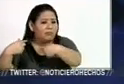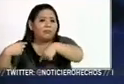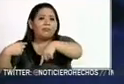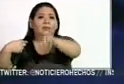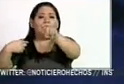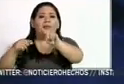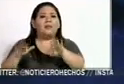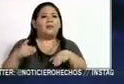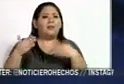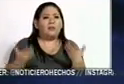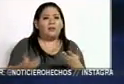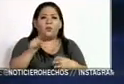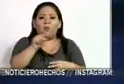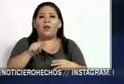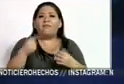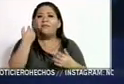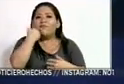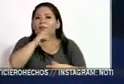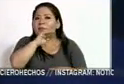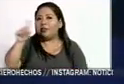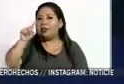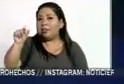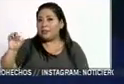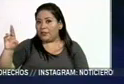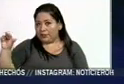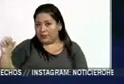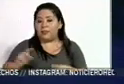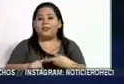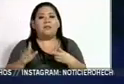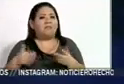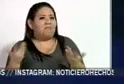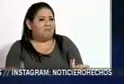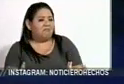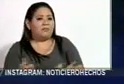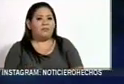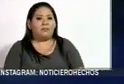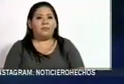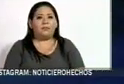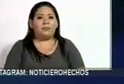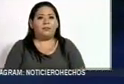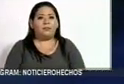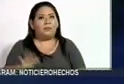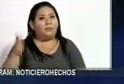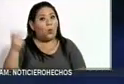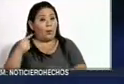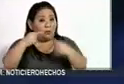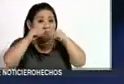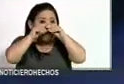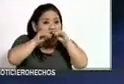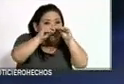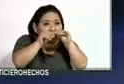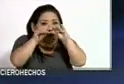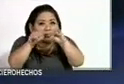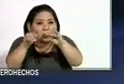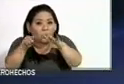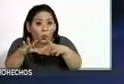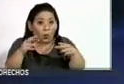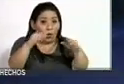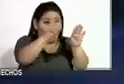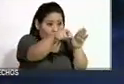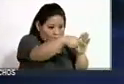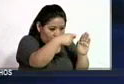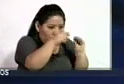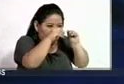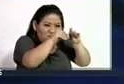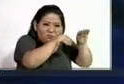Lo que pasó con el SARS, por ejemplo, con el MERS, duraban entre tres y cuatro horas dentro de un refrigerador.